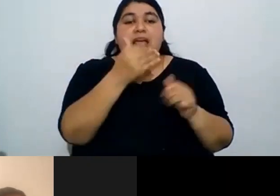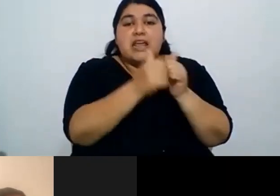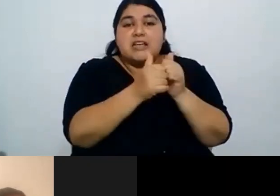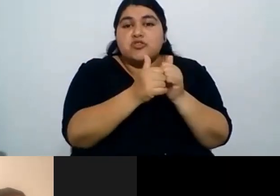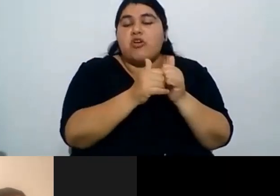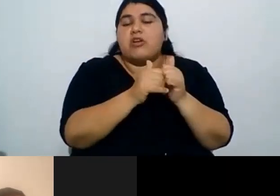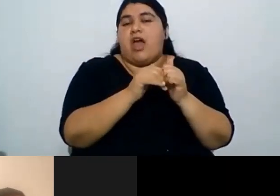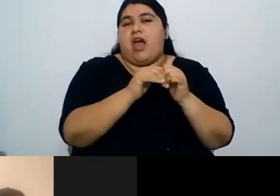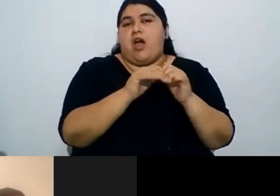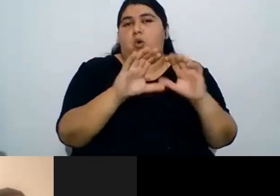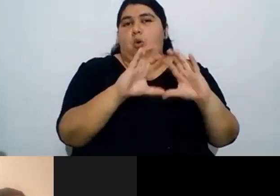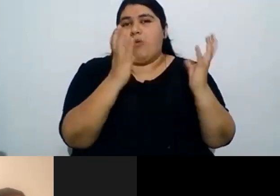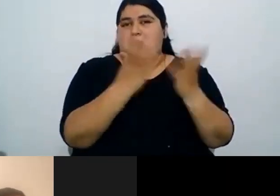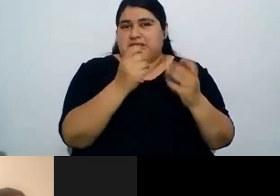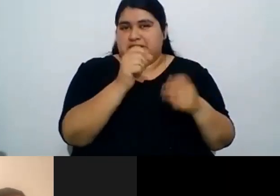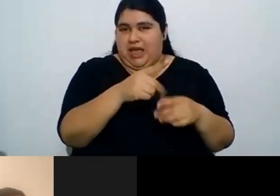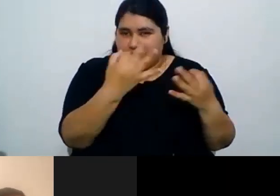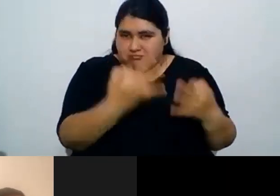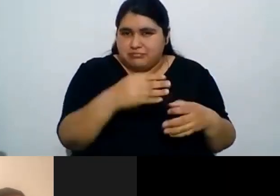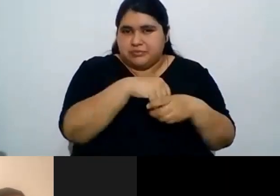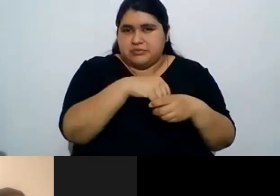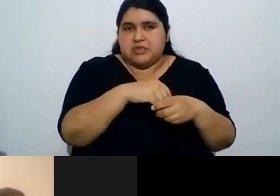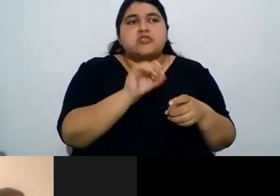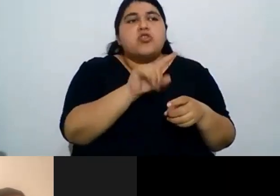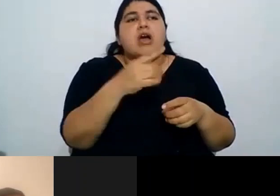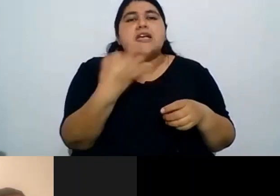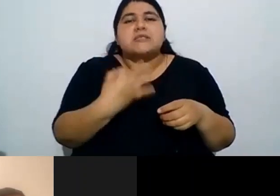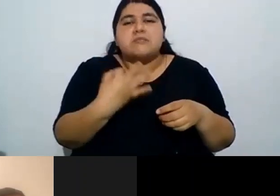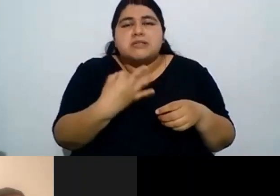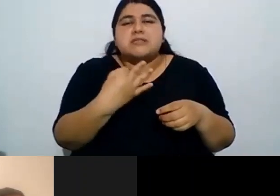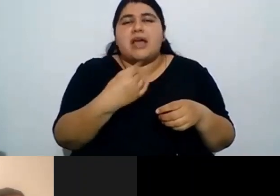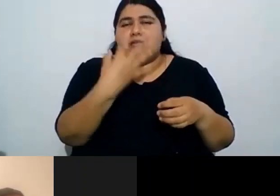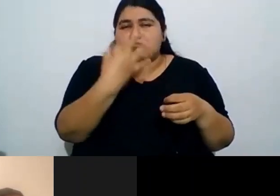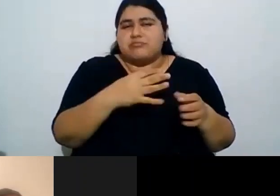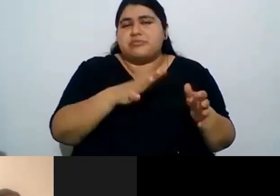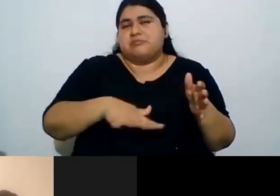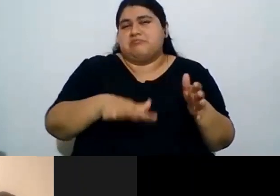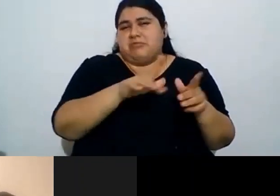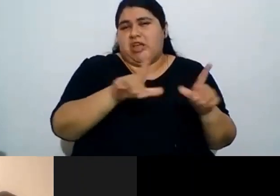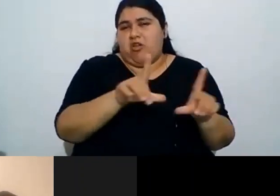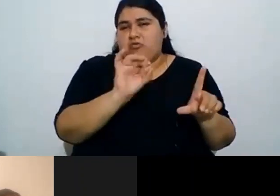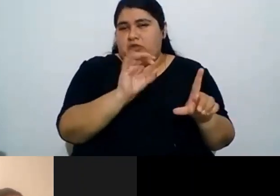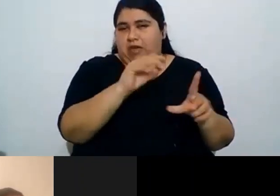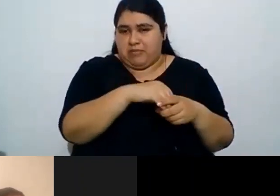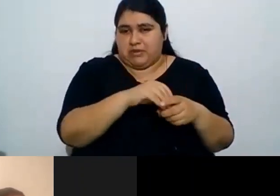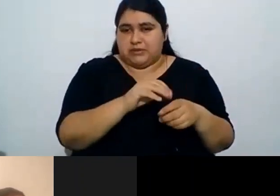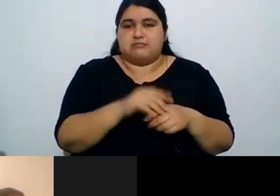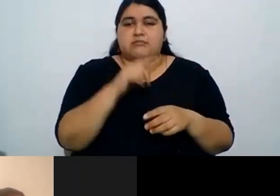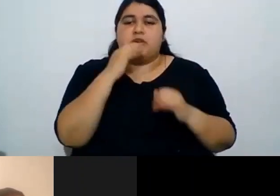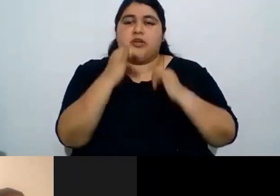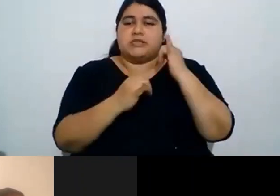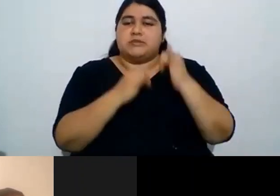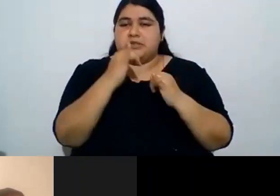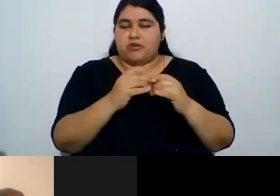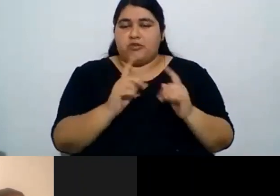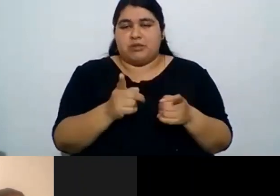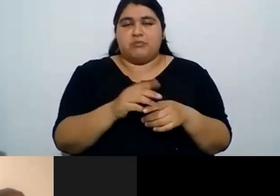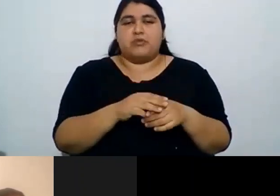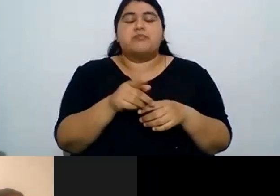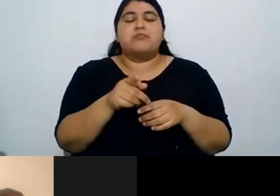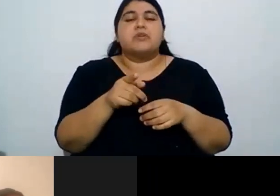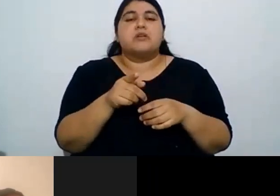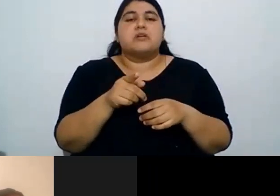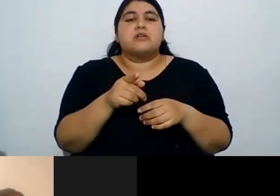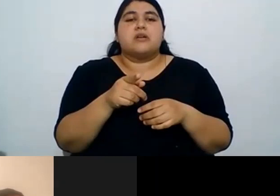universal, sino en la crónica roja de la prensa local. Un poco esto en representación